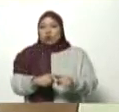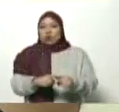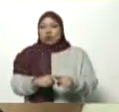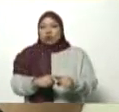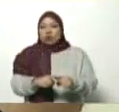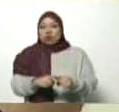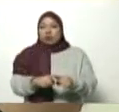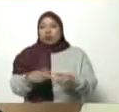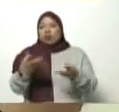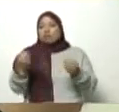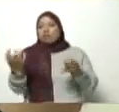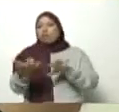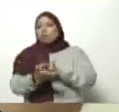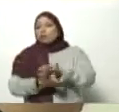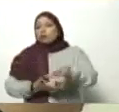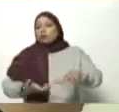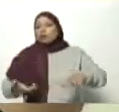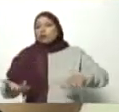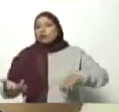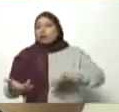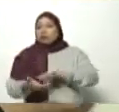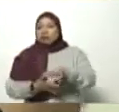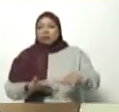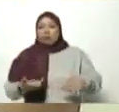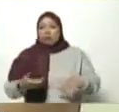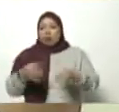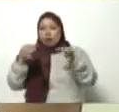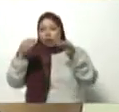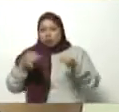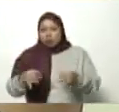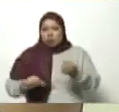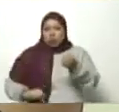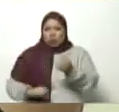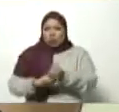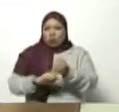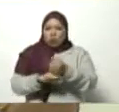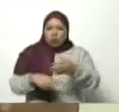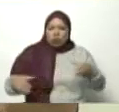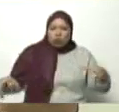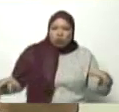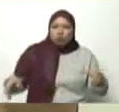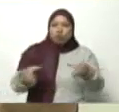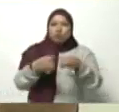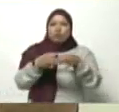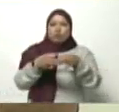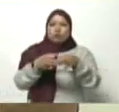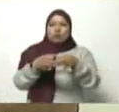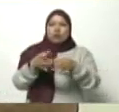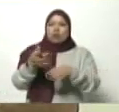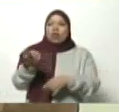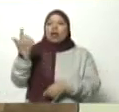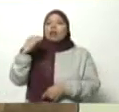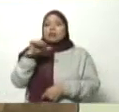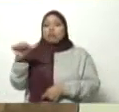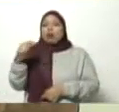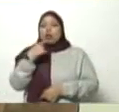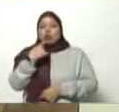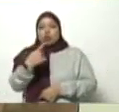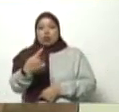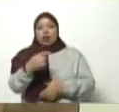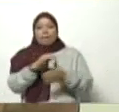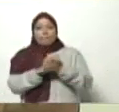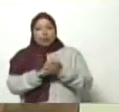Ellos tienen muchos problemas. Y claro, estoy seguro que va a haber esa reunión. Cuando yo decía aquí la semana pasada que cuando estaba el